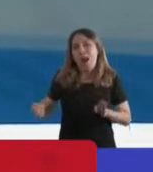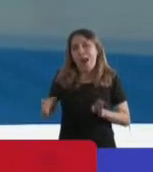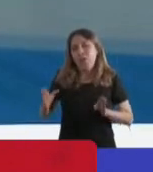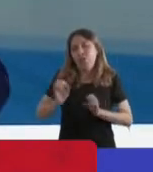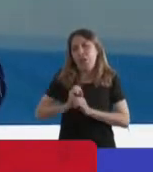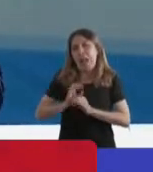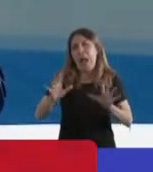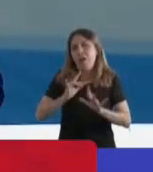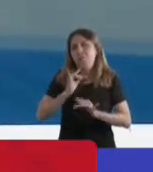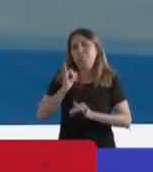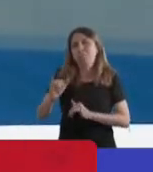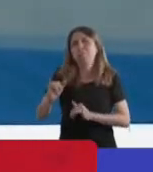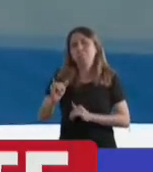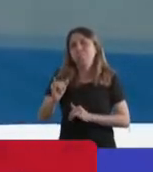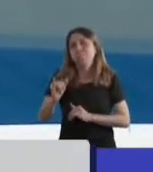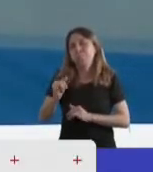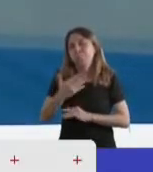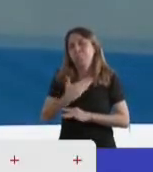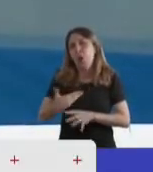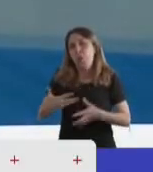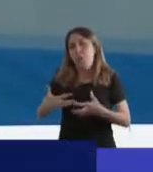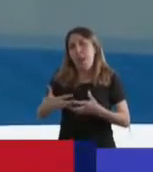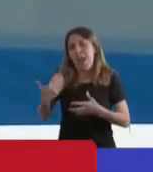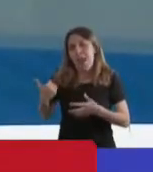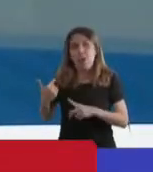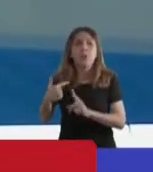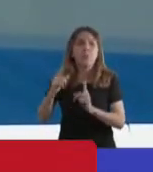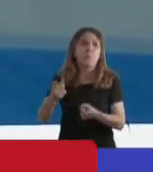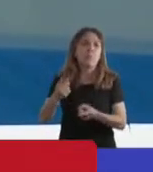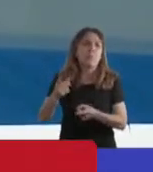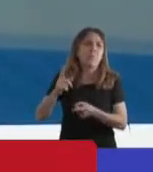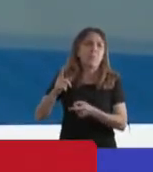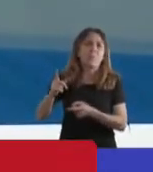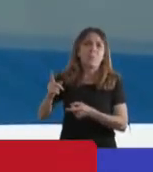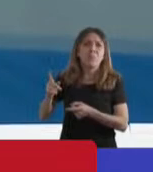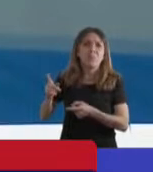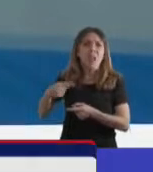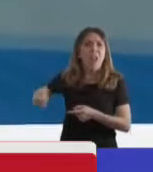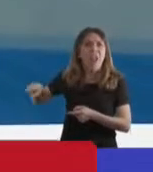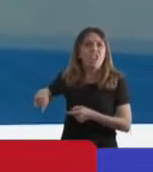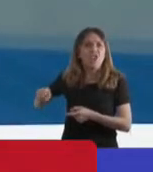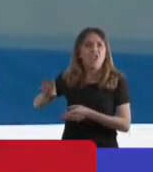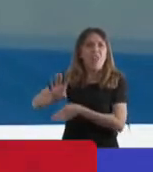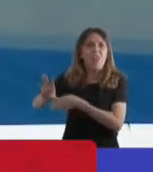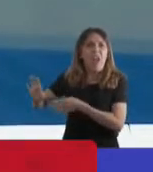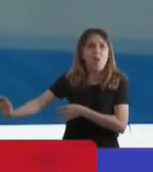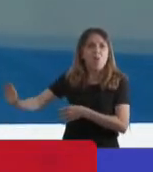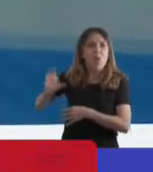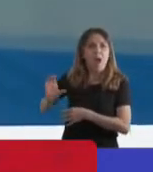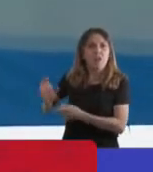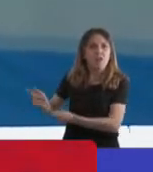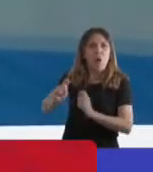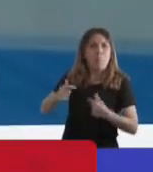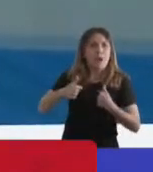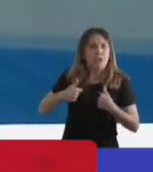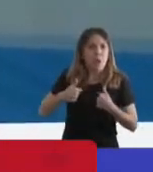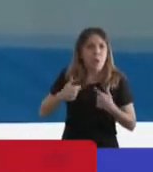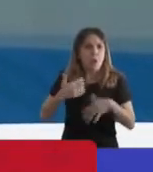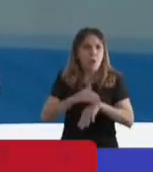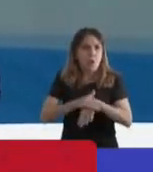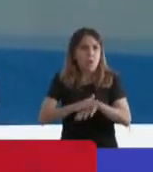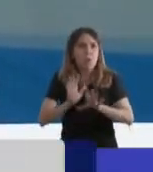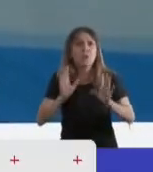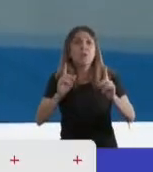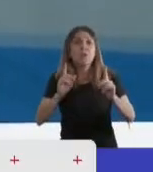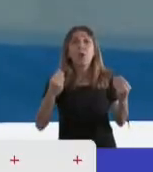grande, ¿no? No es el mejor día. Bueno, yo no quise vincularlo directamente con el estrés, pero bueno, es una situación. Ahora, por bueno,